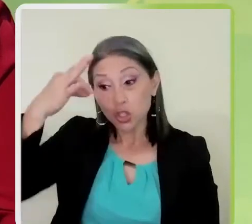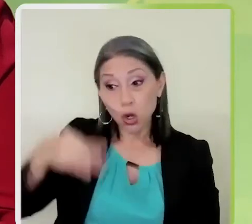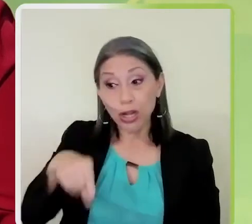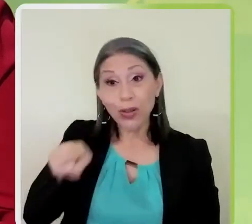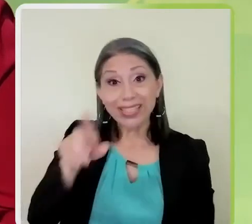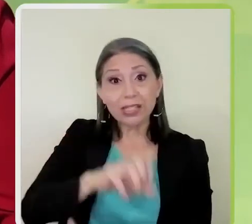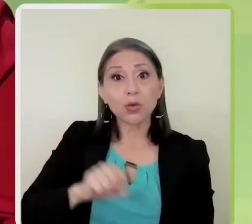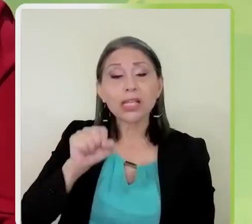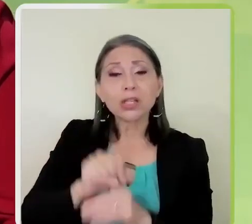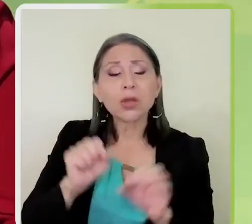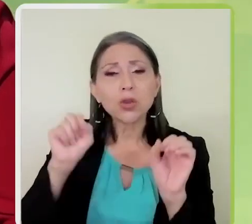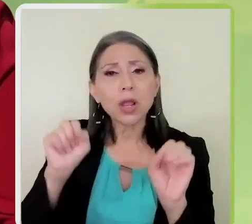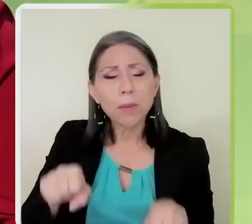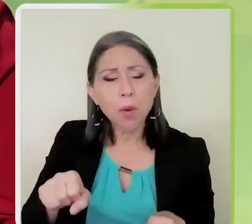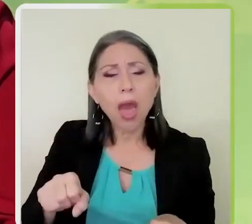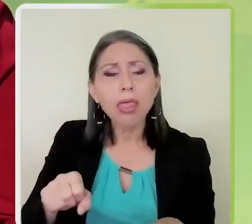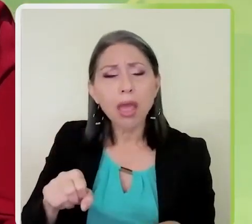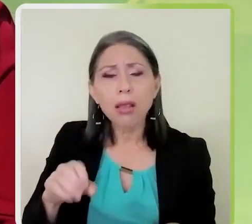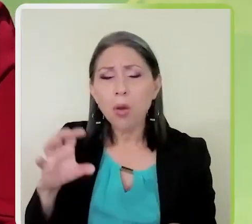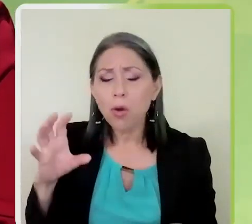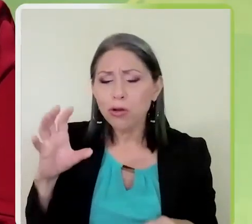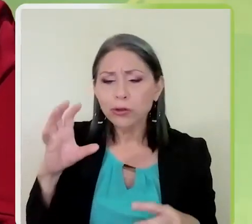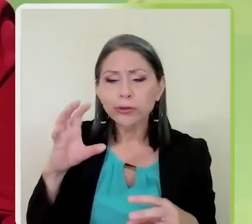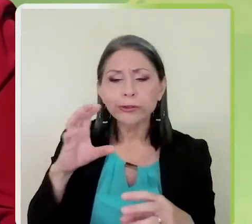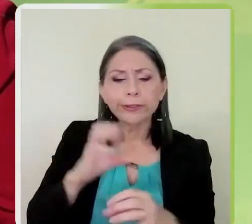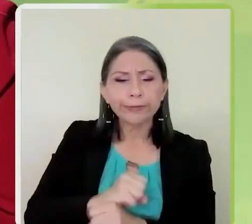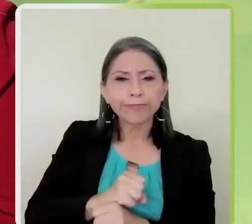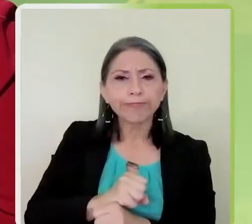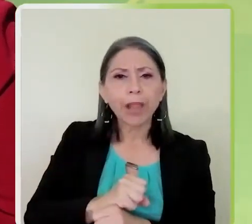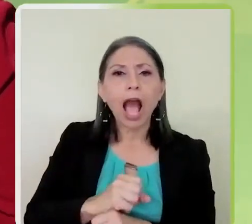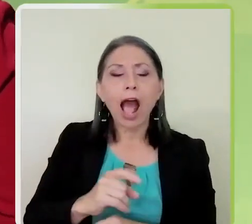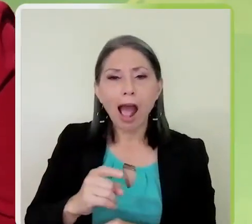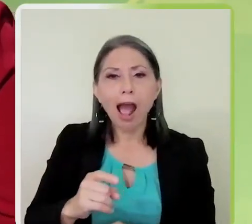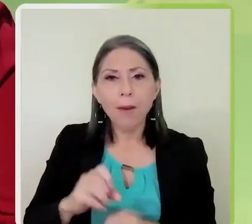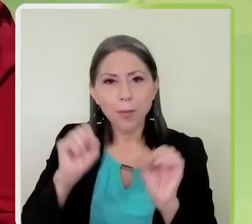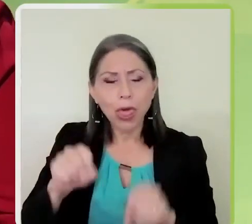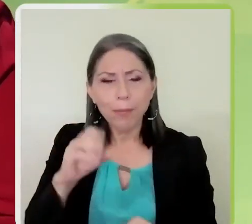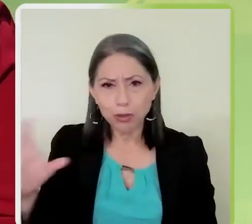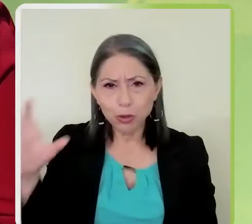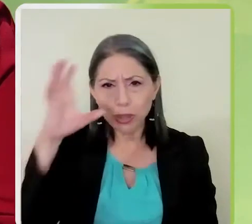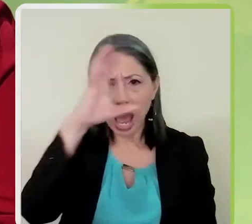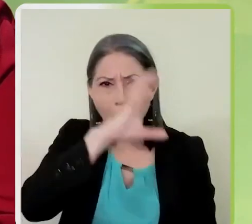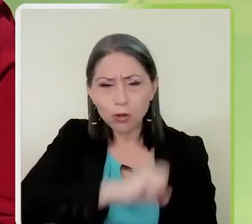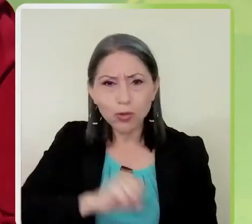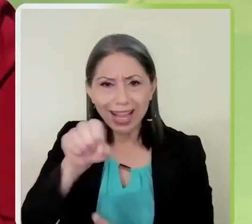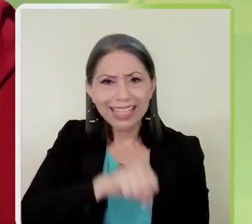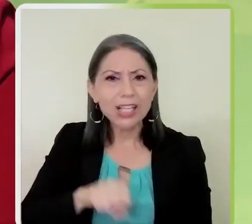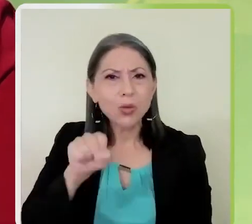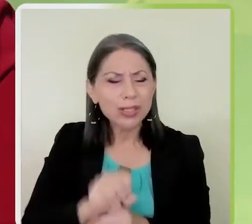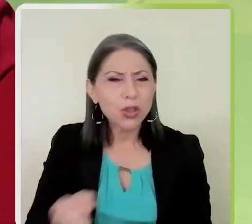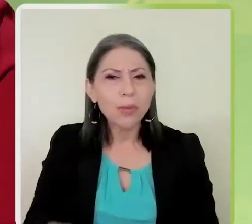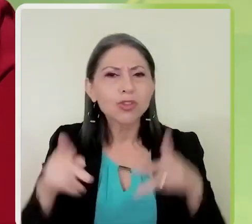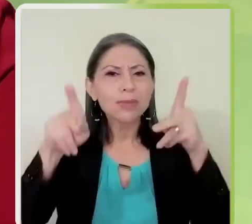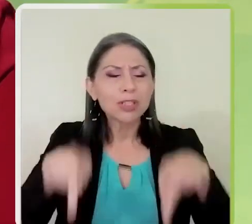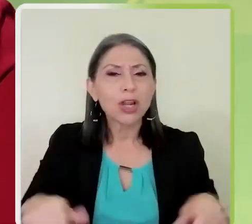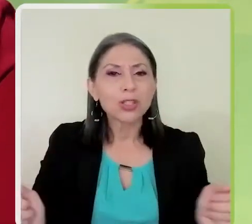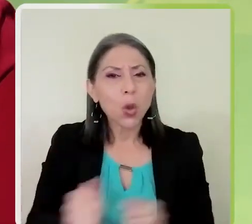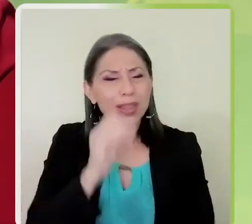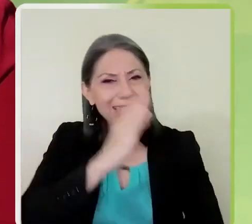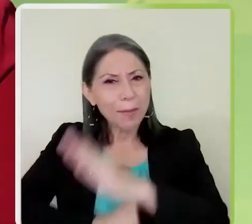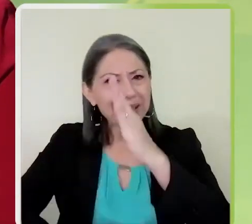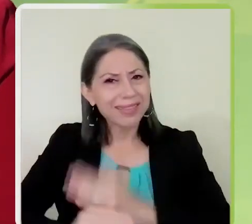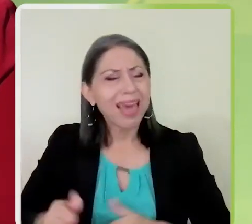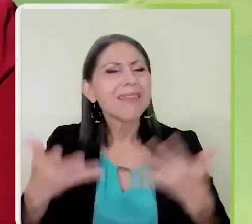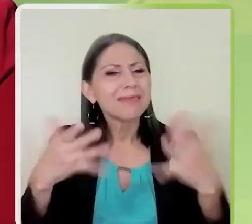y que también nos ha permitido ver de una forma lastimosamente más dramática la realidad que muchas personas con discapacidad ya de por sí